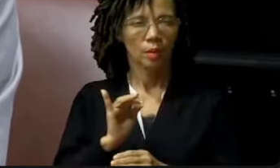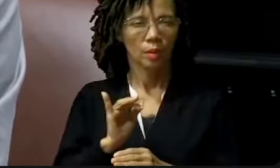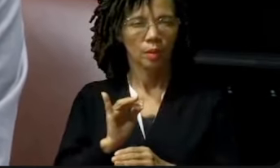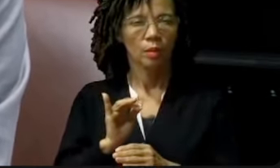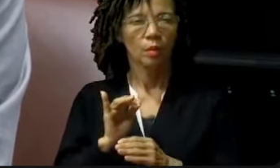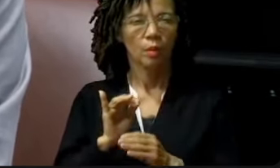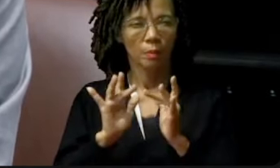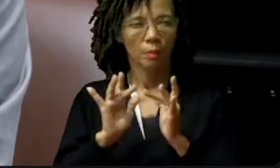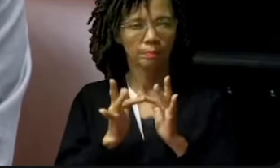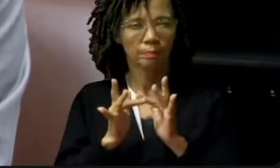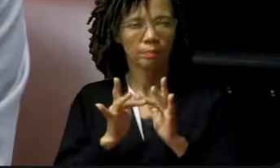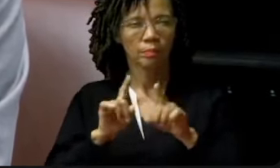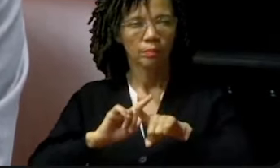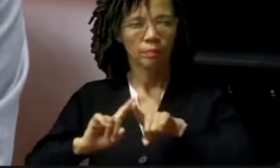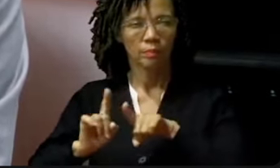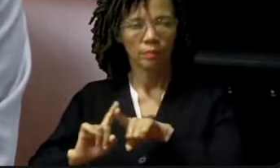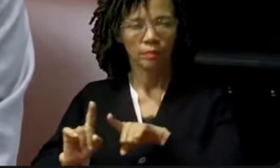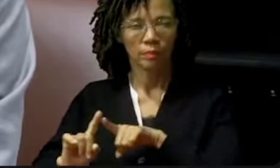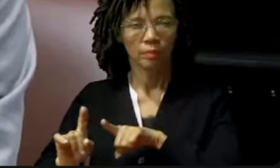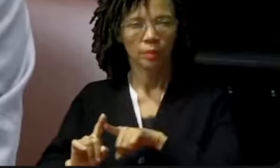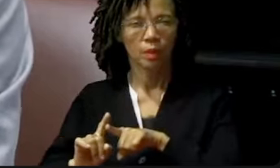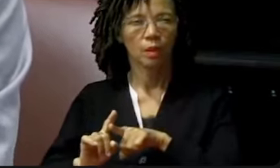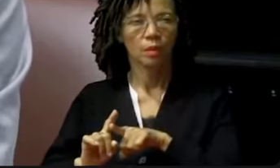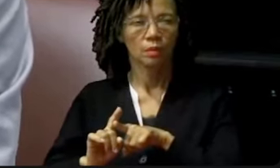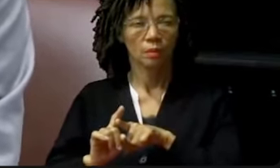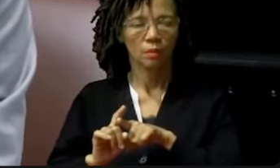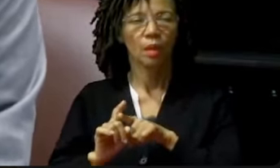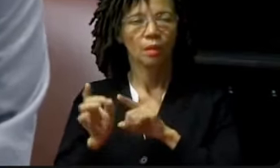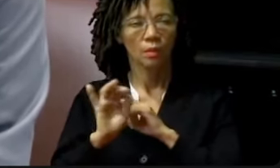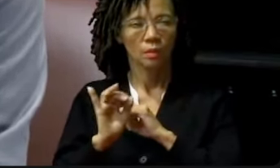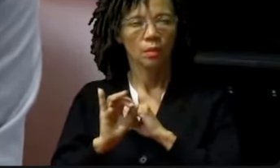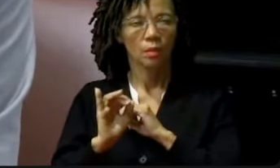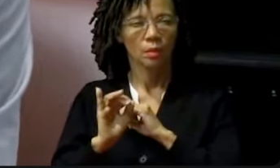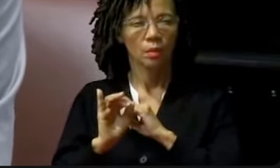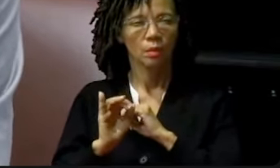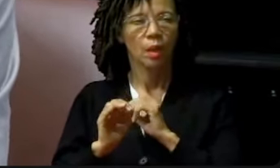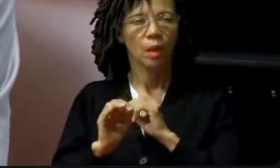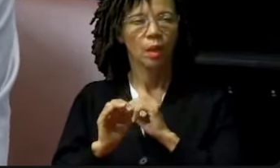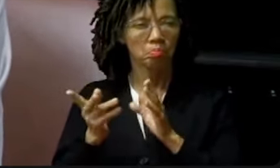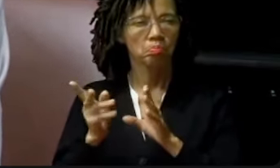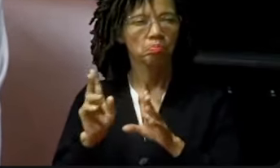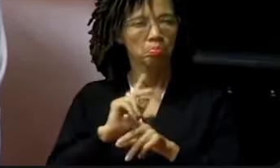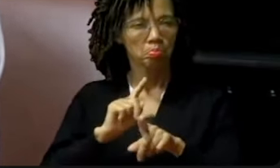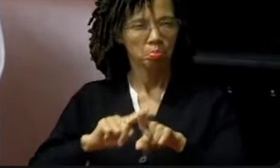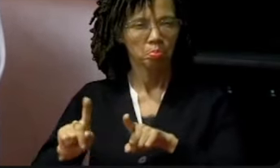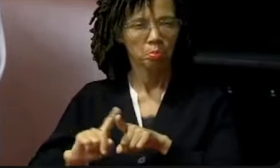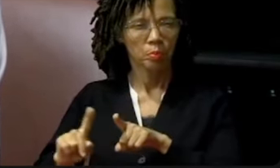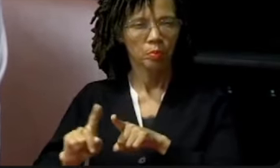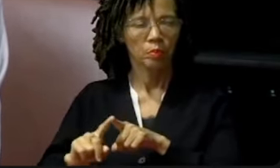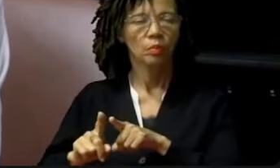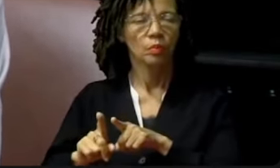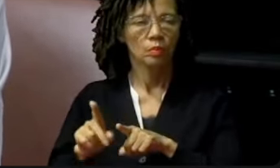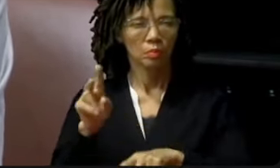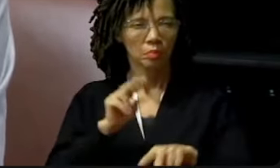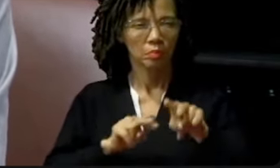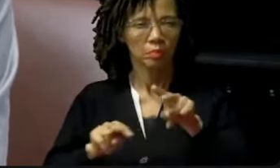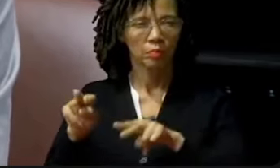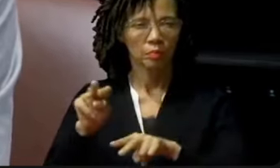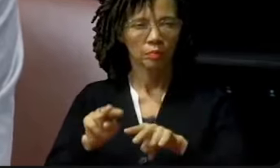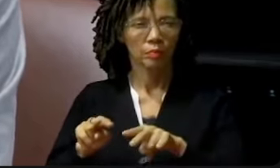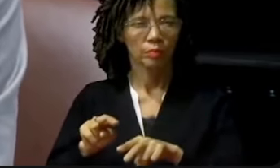plataformas digitales que nos ven. En el día de hoy, presidente, conociendo este